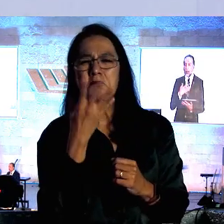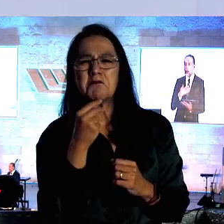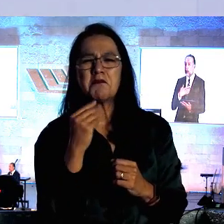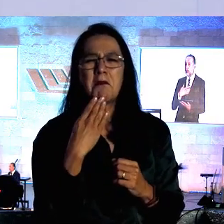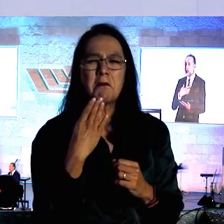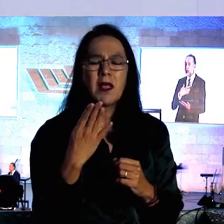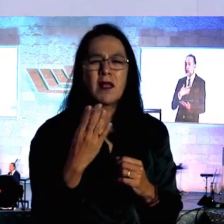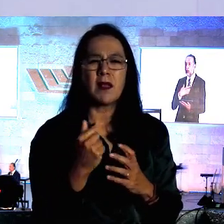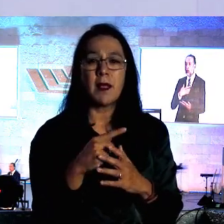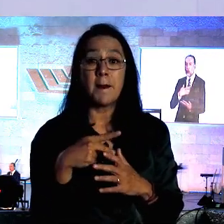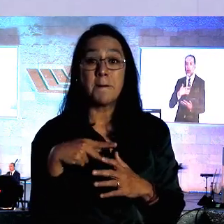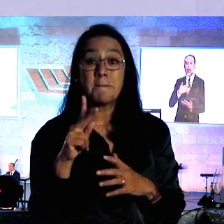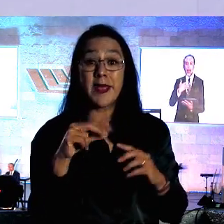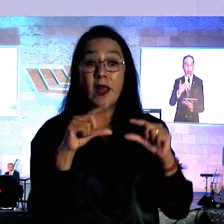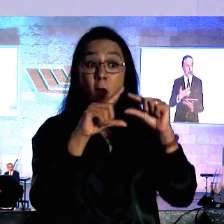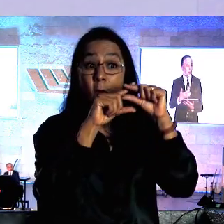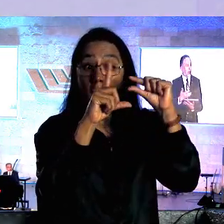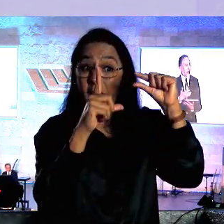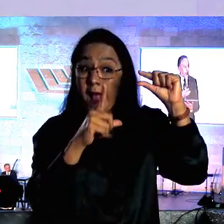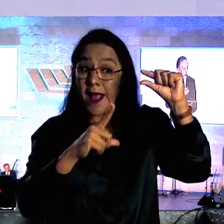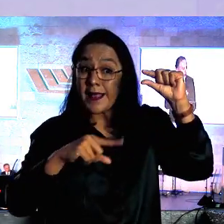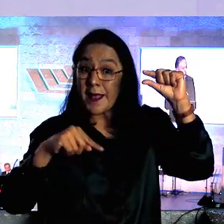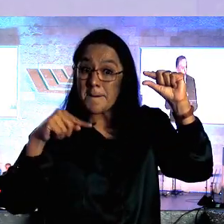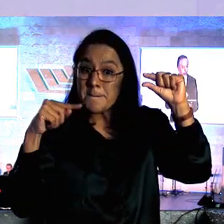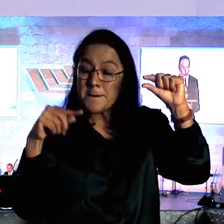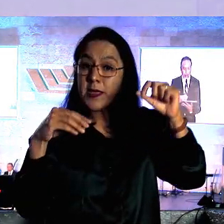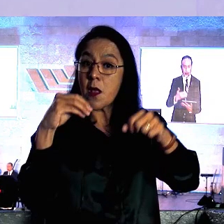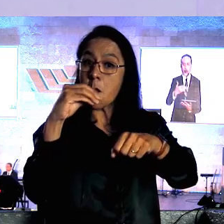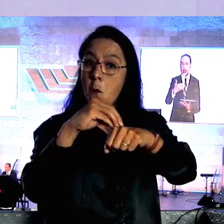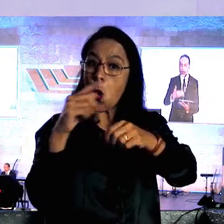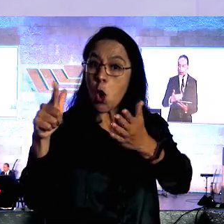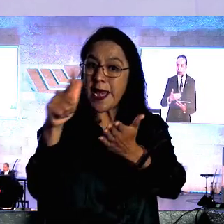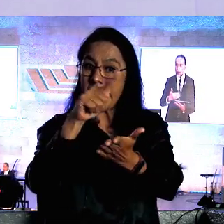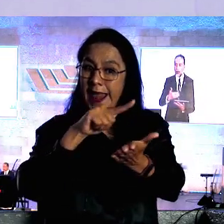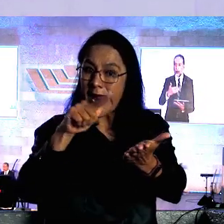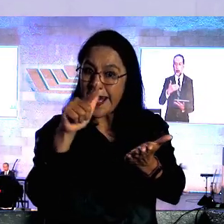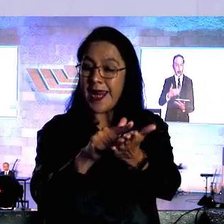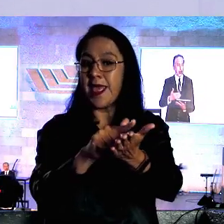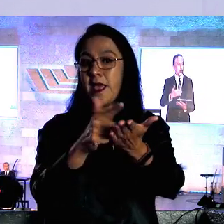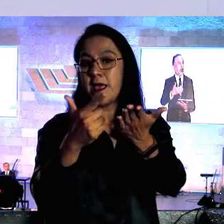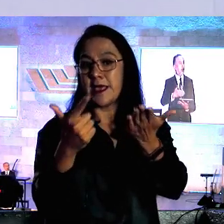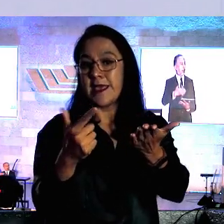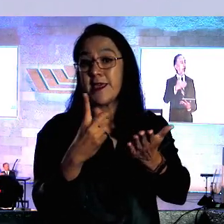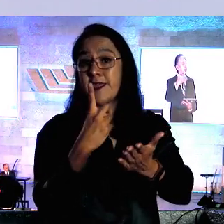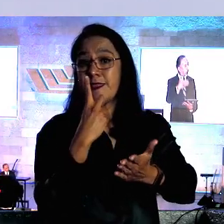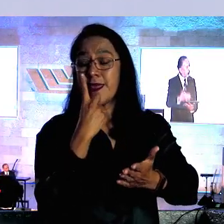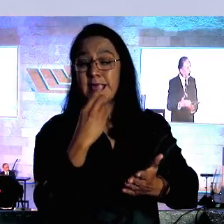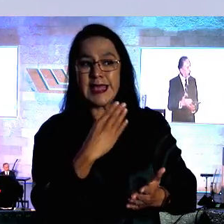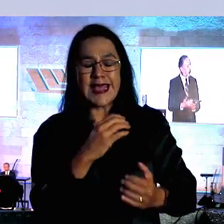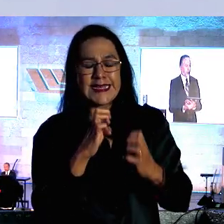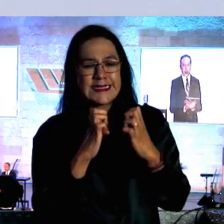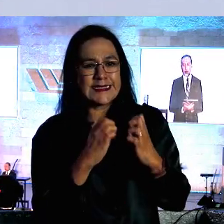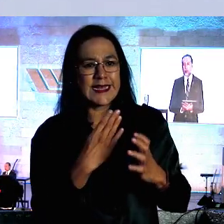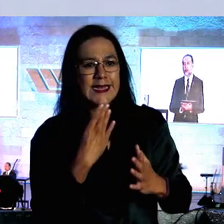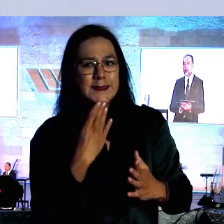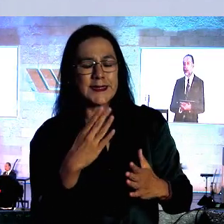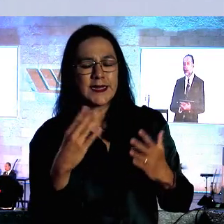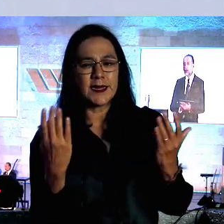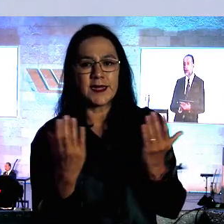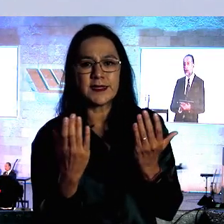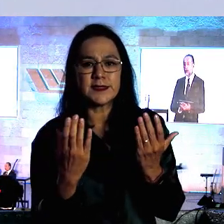México lo legaliza y México dice es legal y si México dice está bien hacerlo